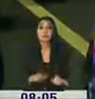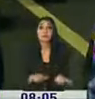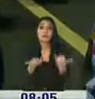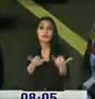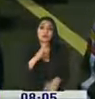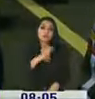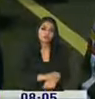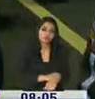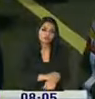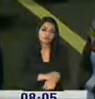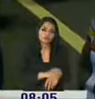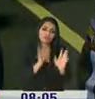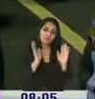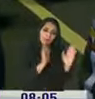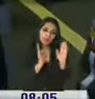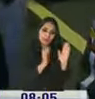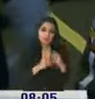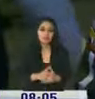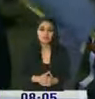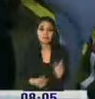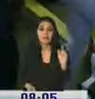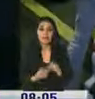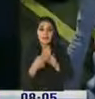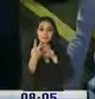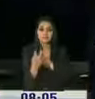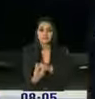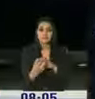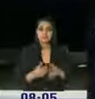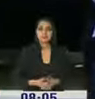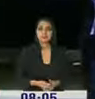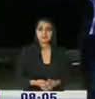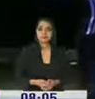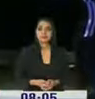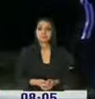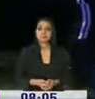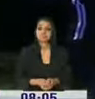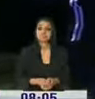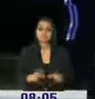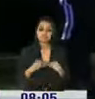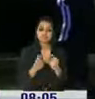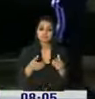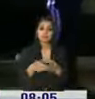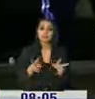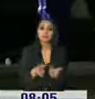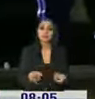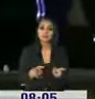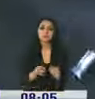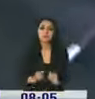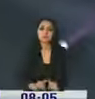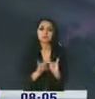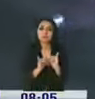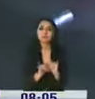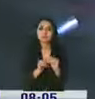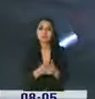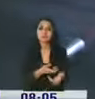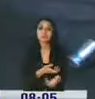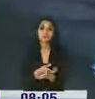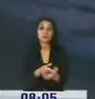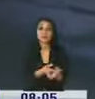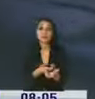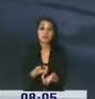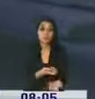momentáneamente aprehendido mientras se da la audiencia de flagrancia. Los agentes del CIAT realizan las labores de investigación y los bomberos